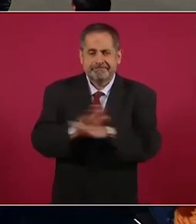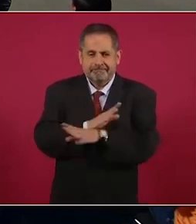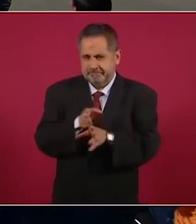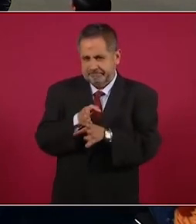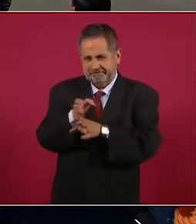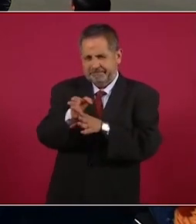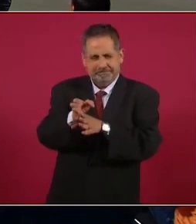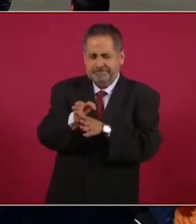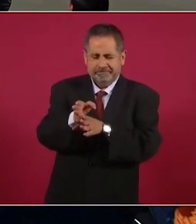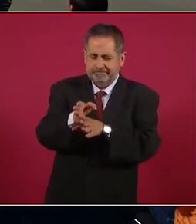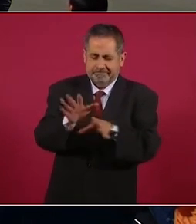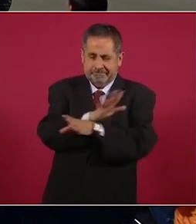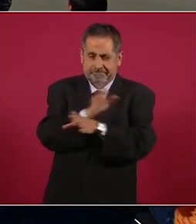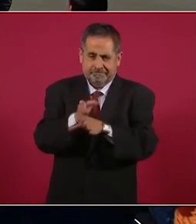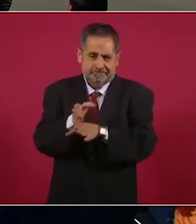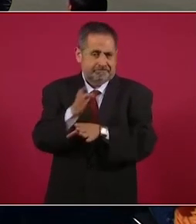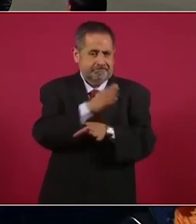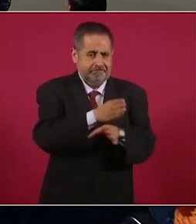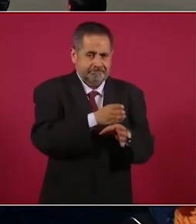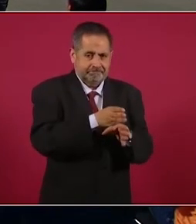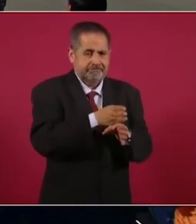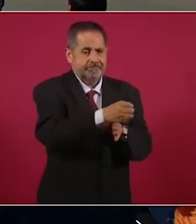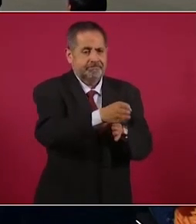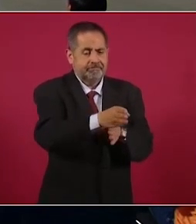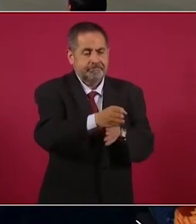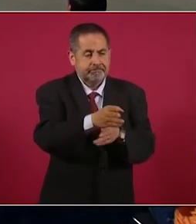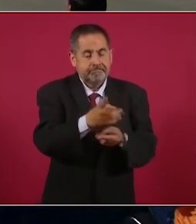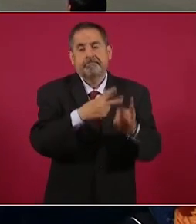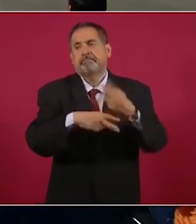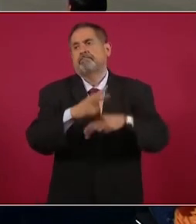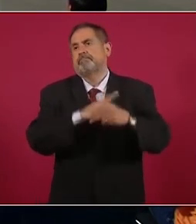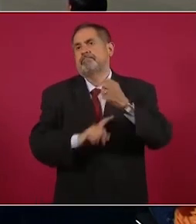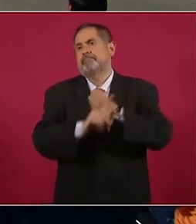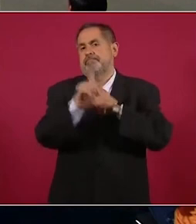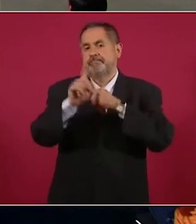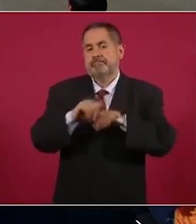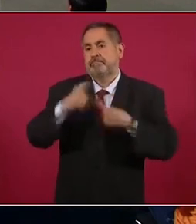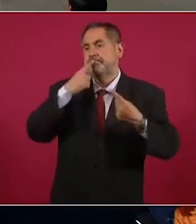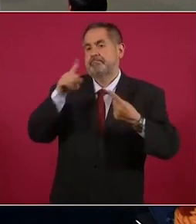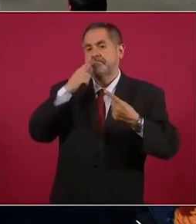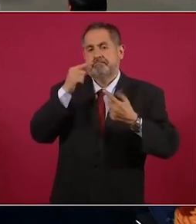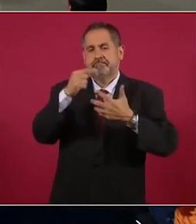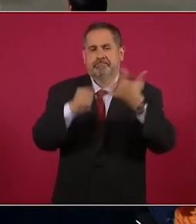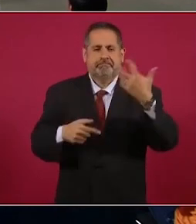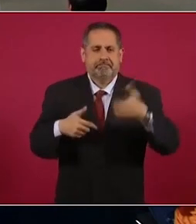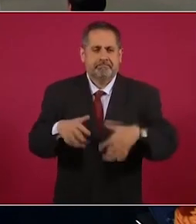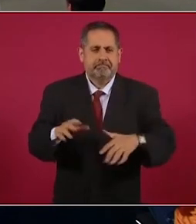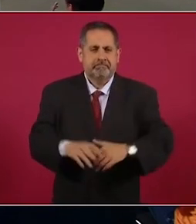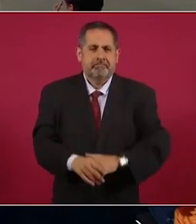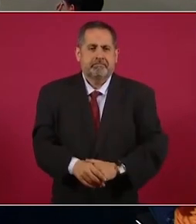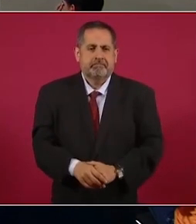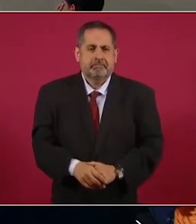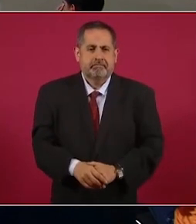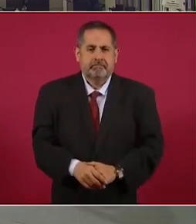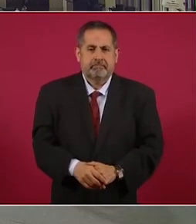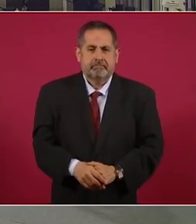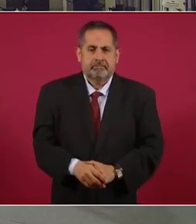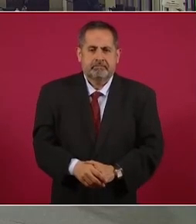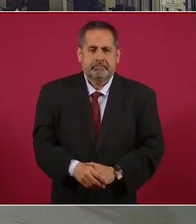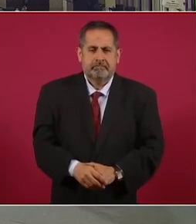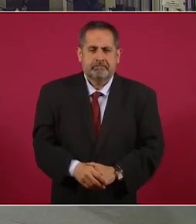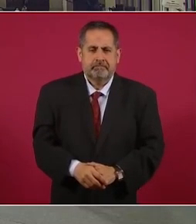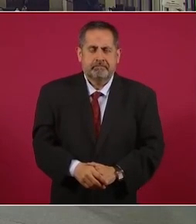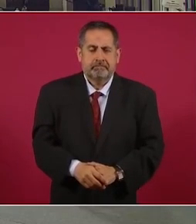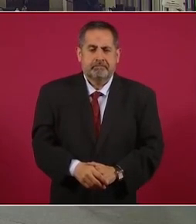trazo y se nos vino la avalancha. Pues el cambio de trazo es derivado de que los